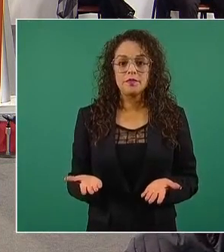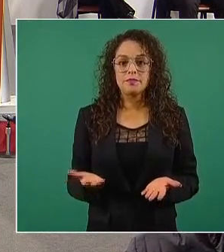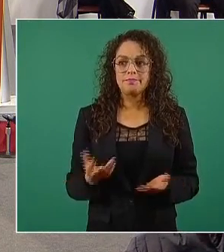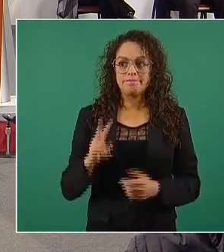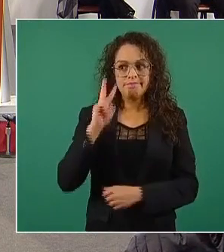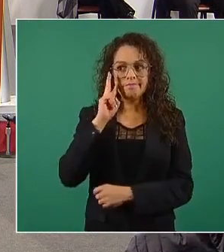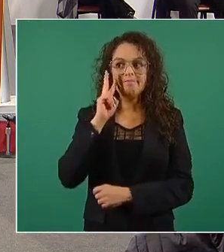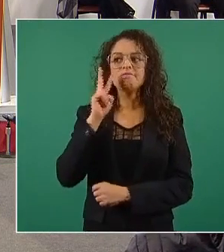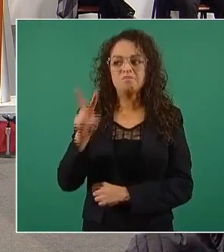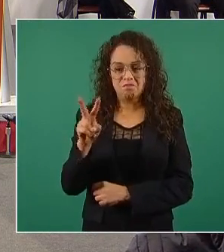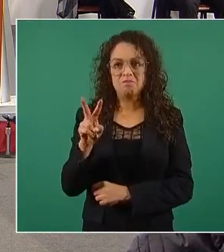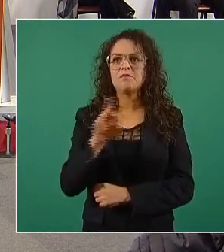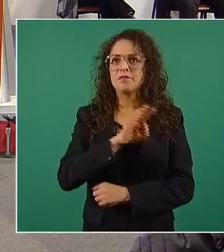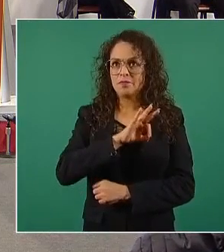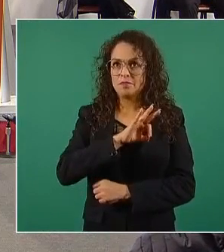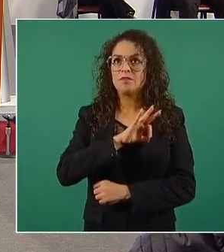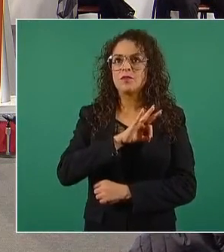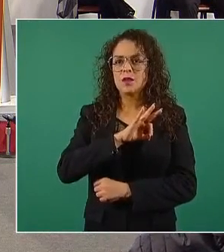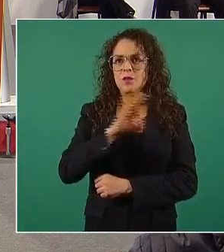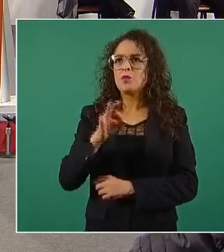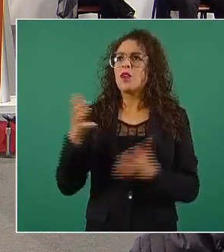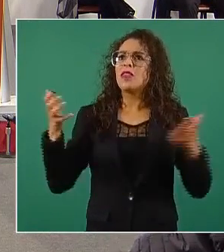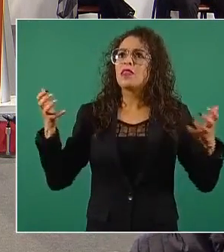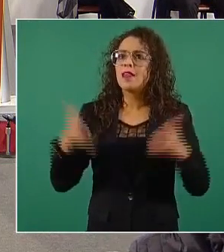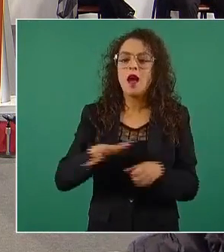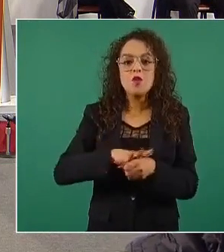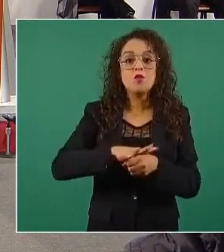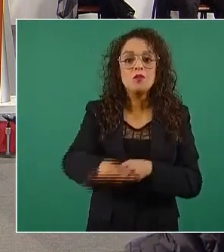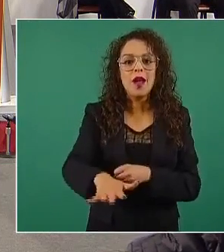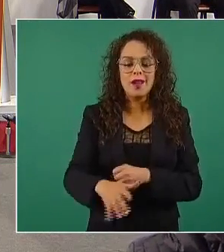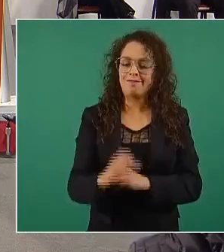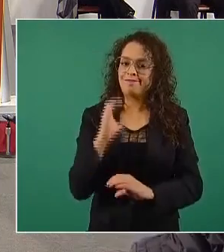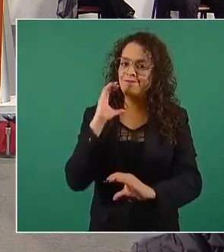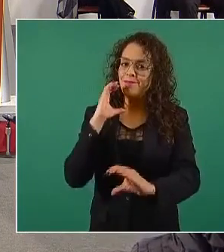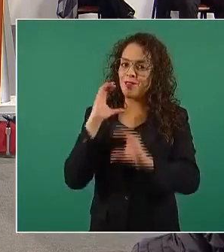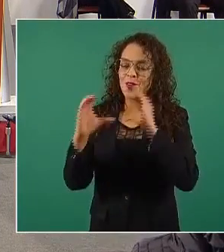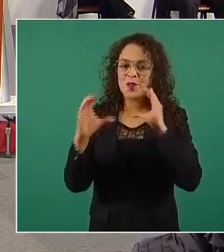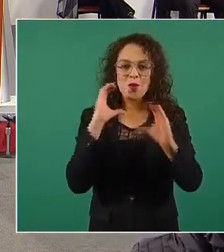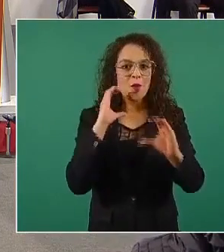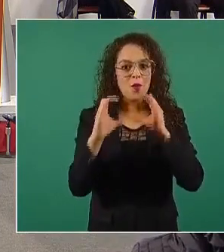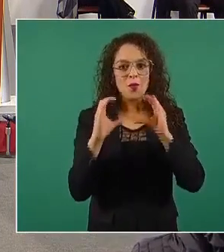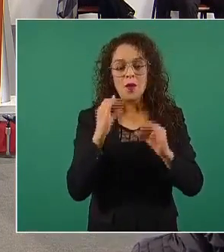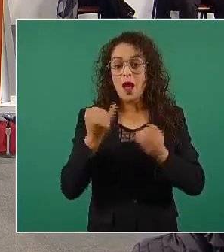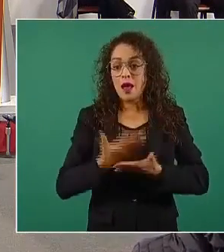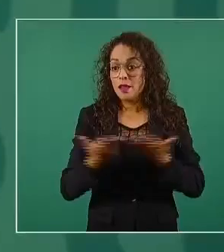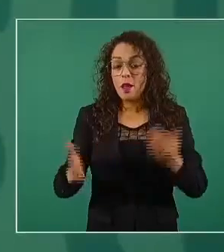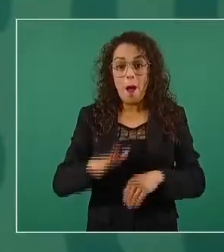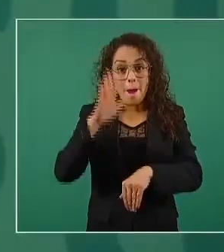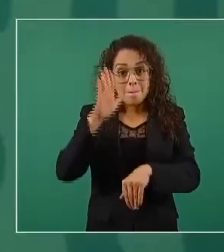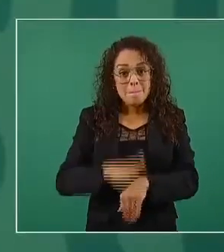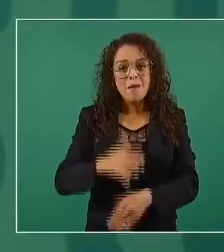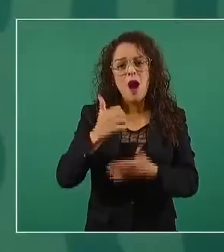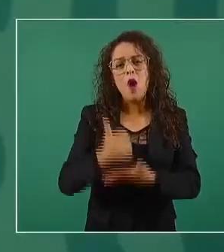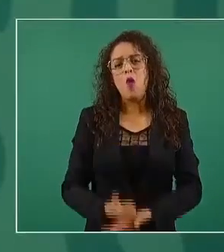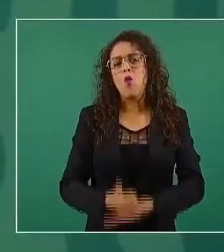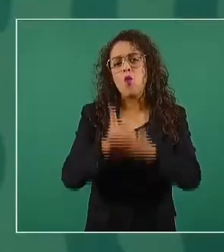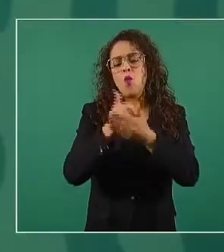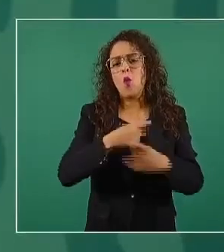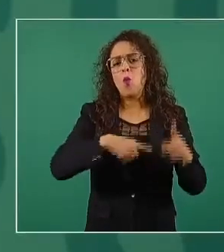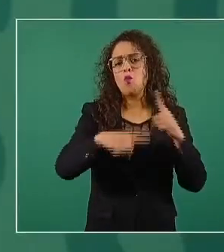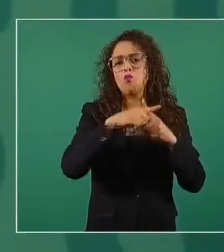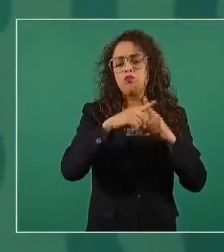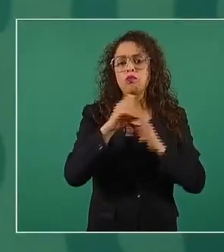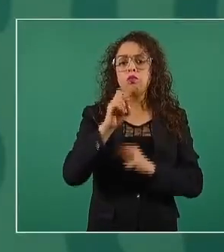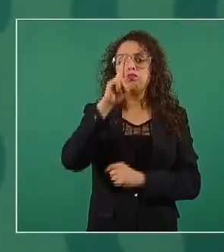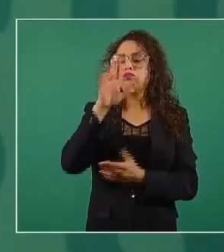logrando es comunicarnos, y ahora exponencialmente con el internet, a través de